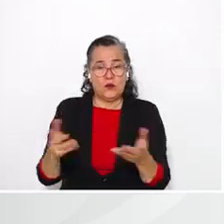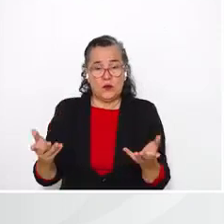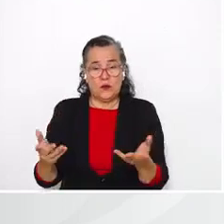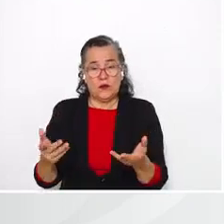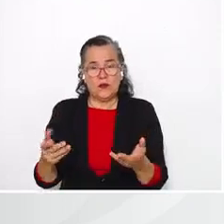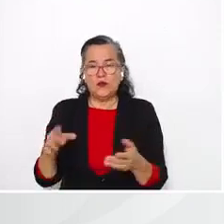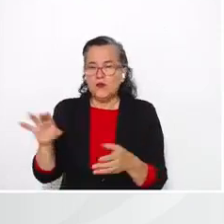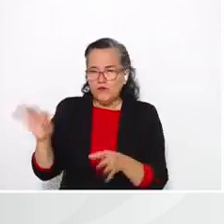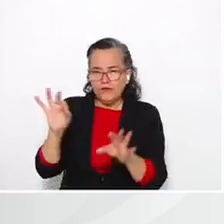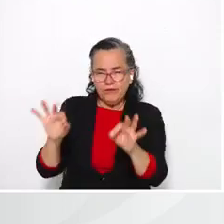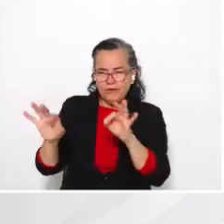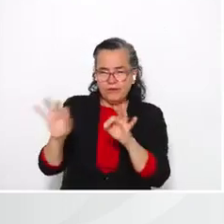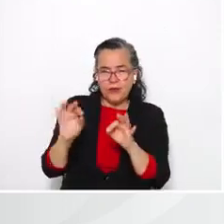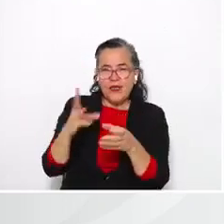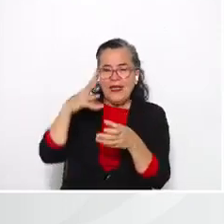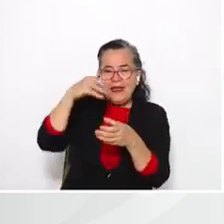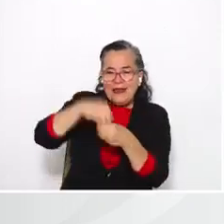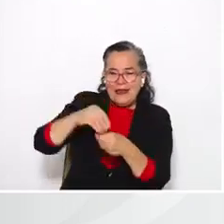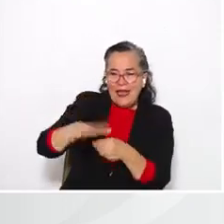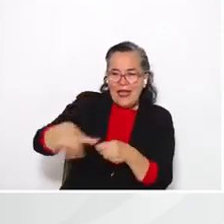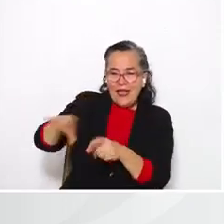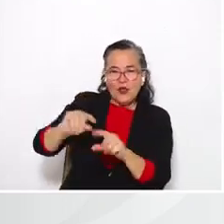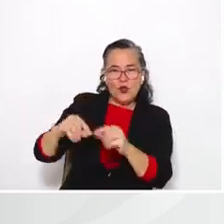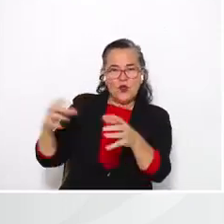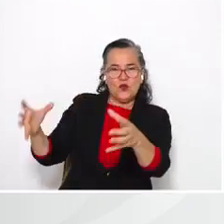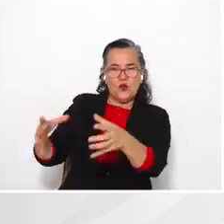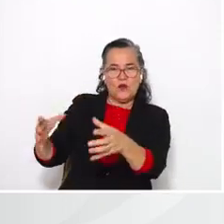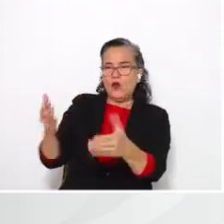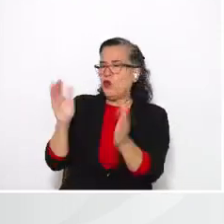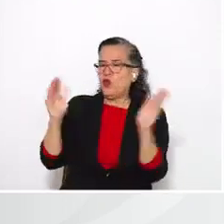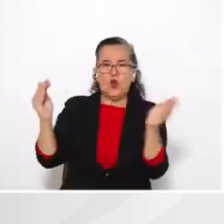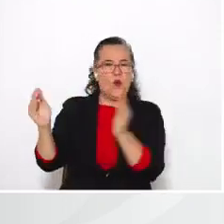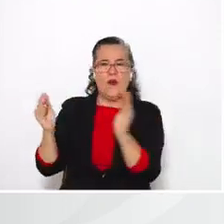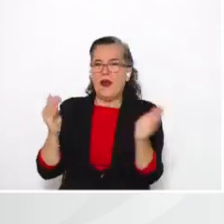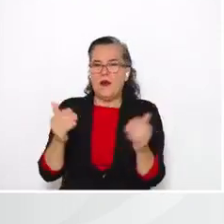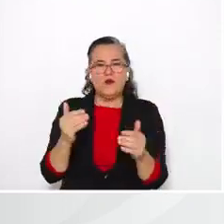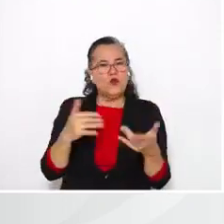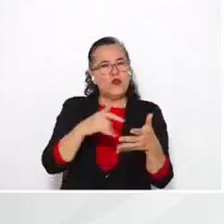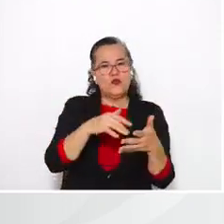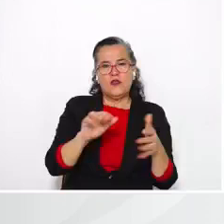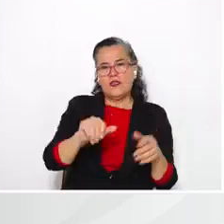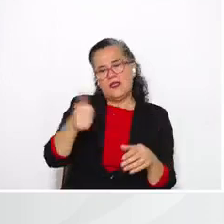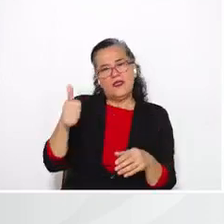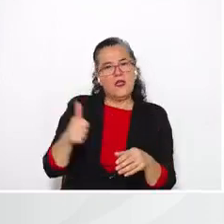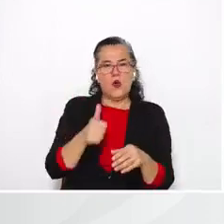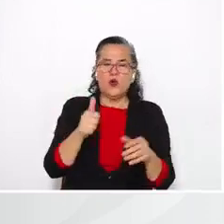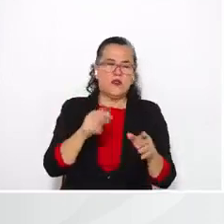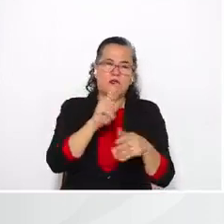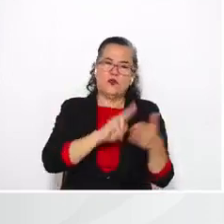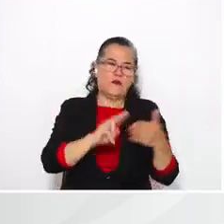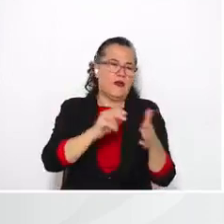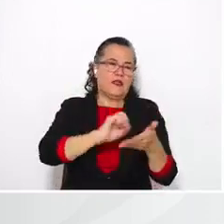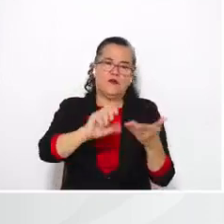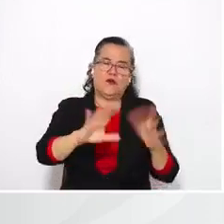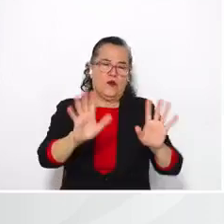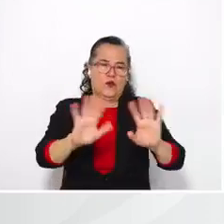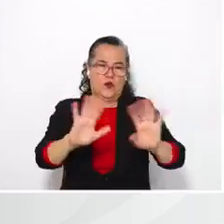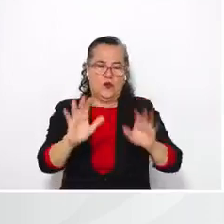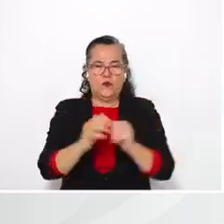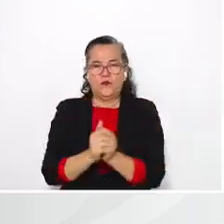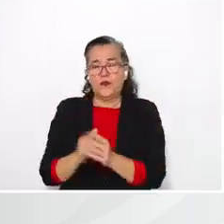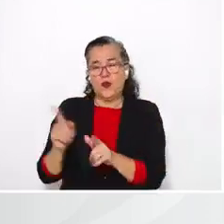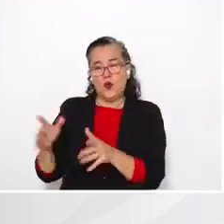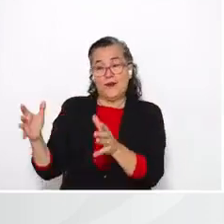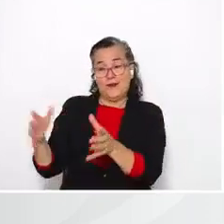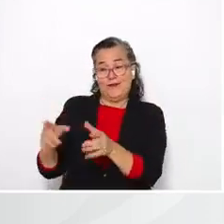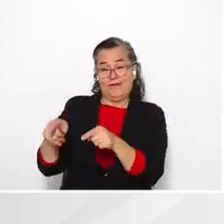Entonces los escogíamos dentro de su propio grupo, no los comparábamos con estudiantes de otros colegios. Y lo que